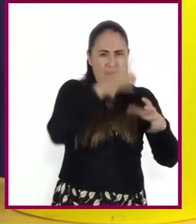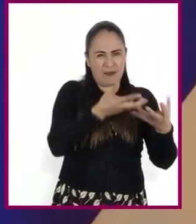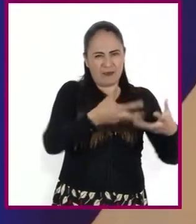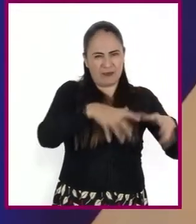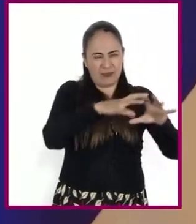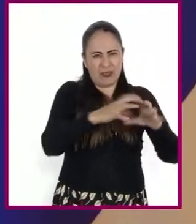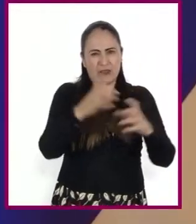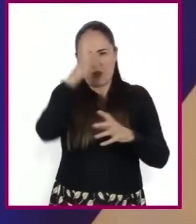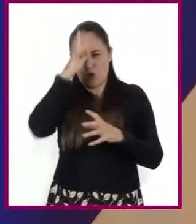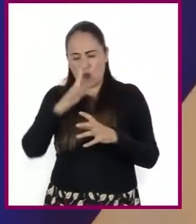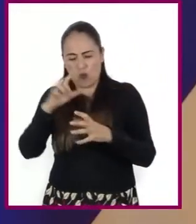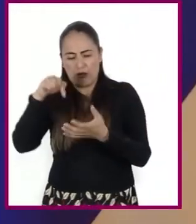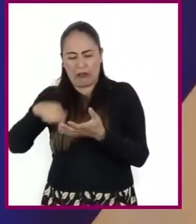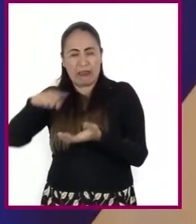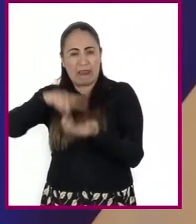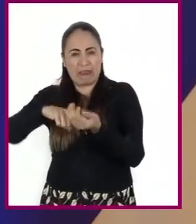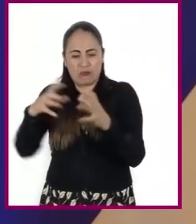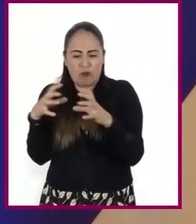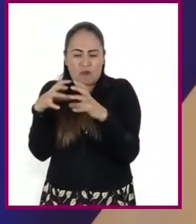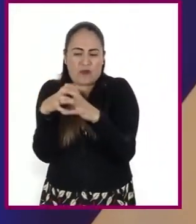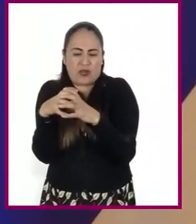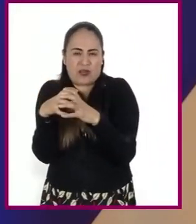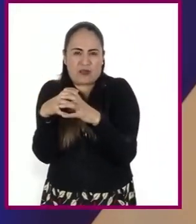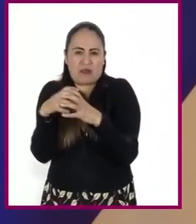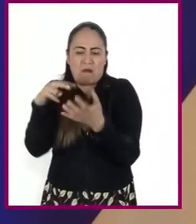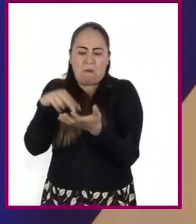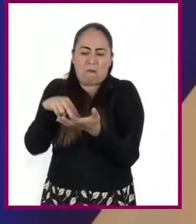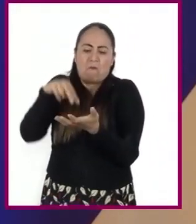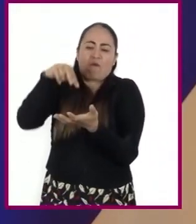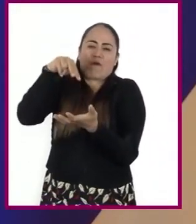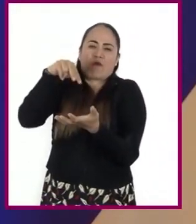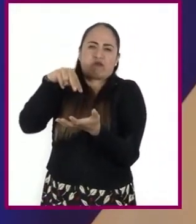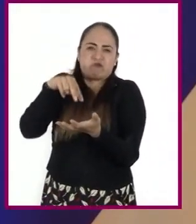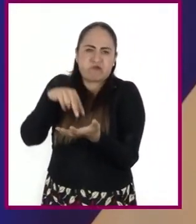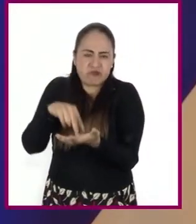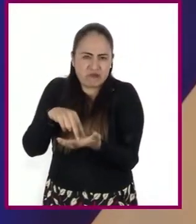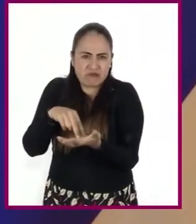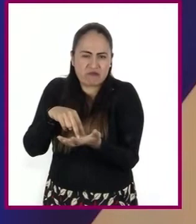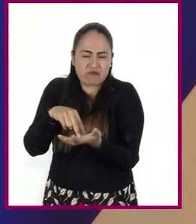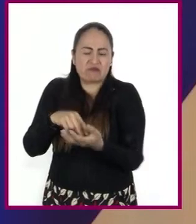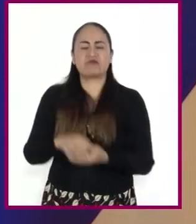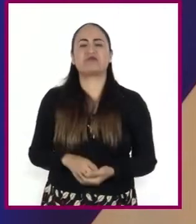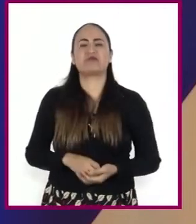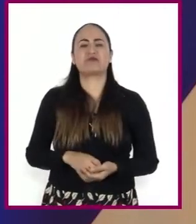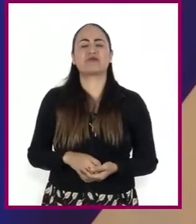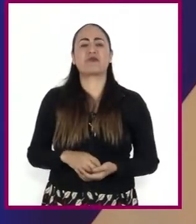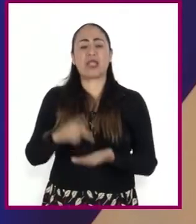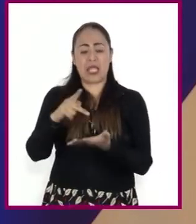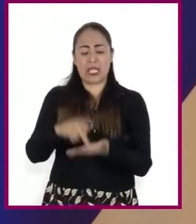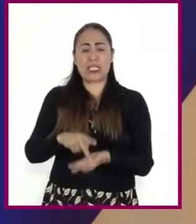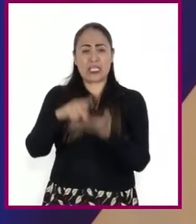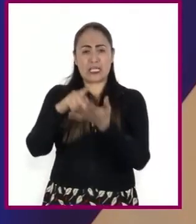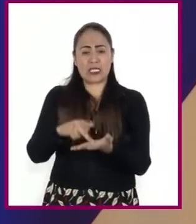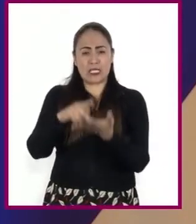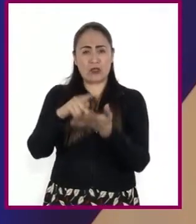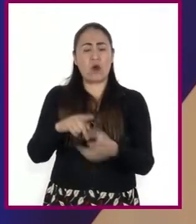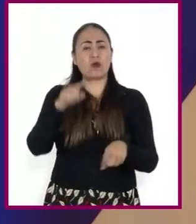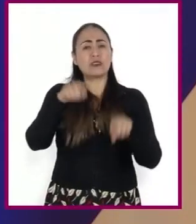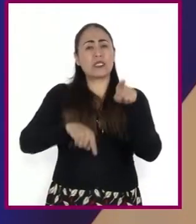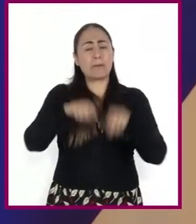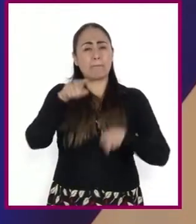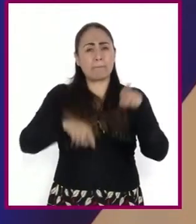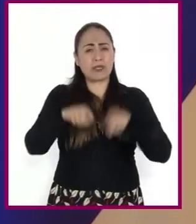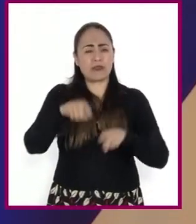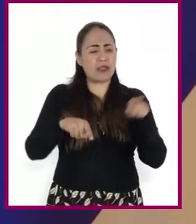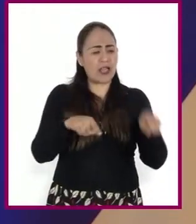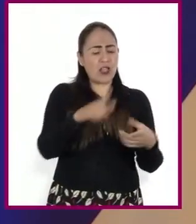pequeña. Tienes razón, eso quiere decir que el peso que tienes va a variar según la fuerza